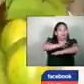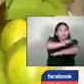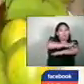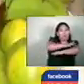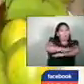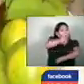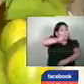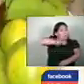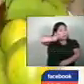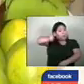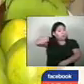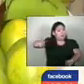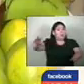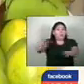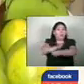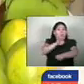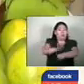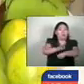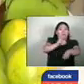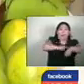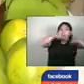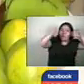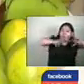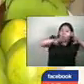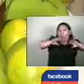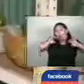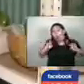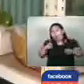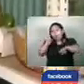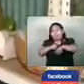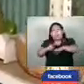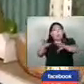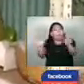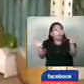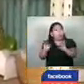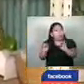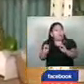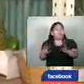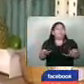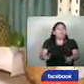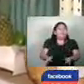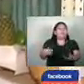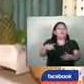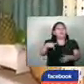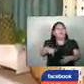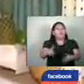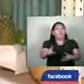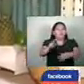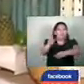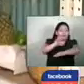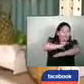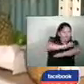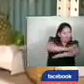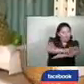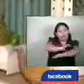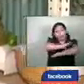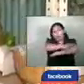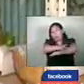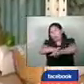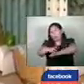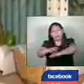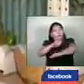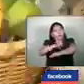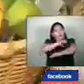meses del año. En invierno y verano, prácticamente de todo, hablando de hortalizas y frutas de la